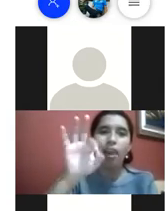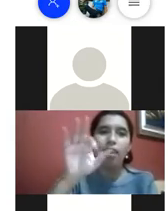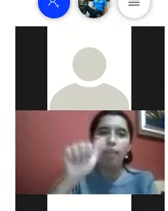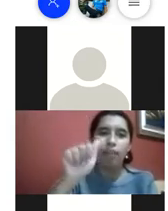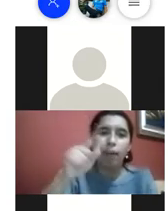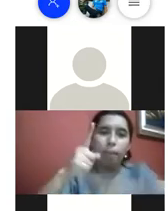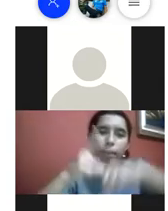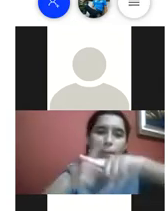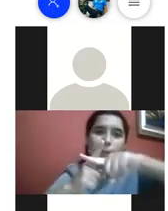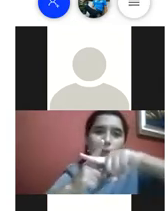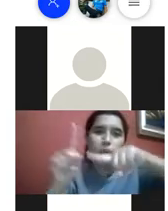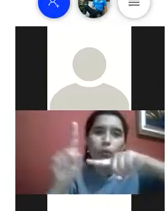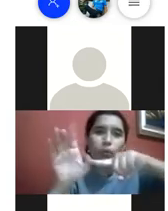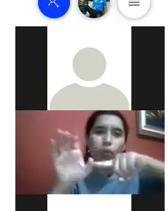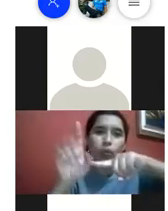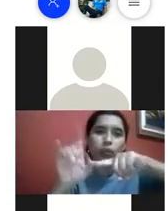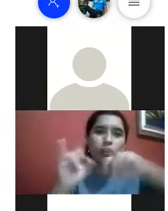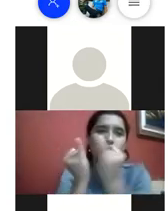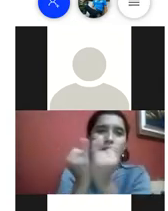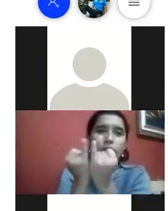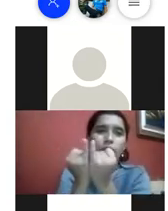igual a 99.